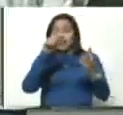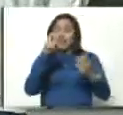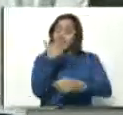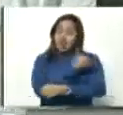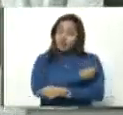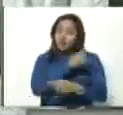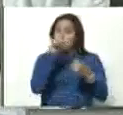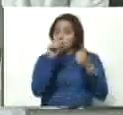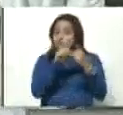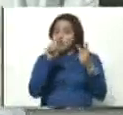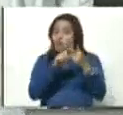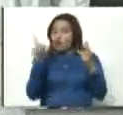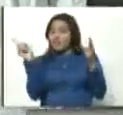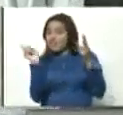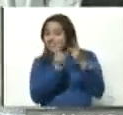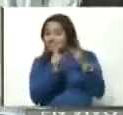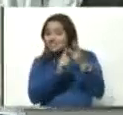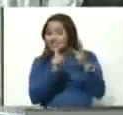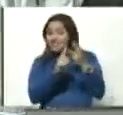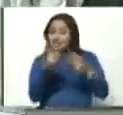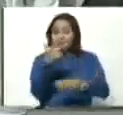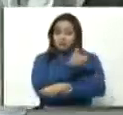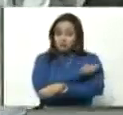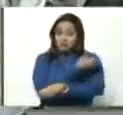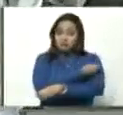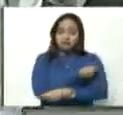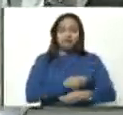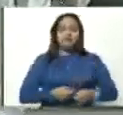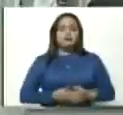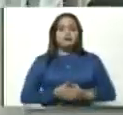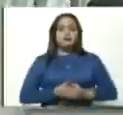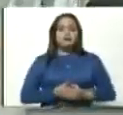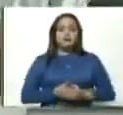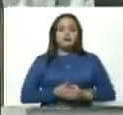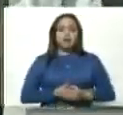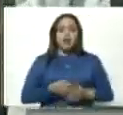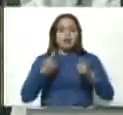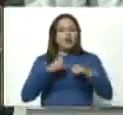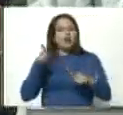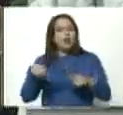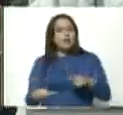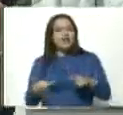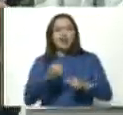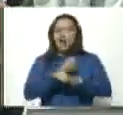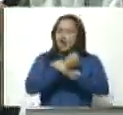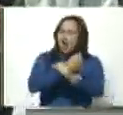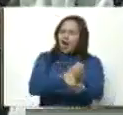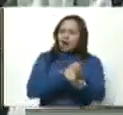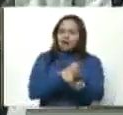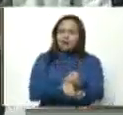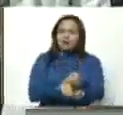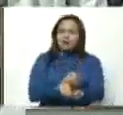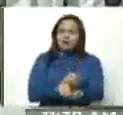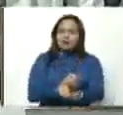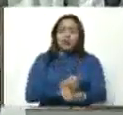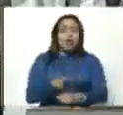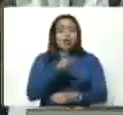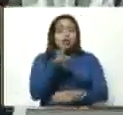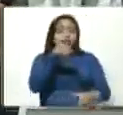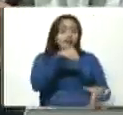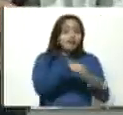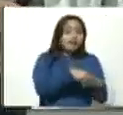el refuerzo, ¿verdad?, de las dosis anteriores, pero además en Insurgencia Amorosa. No caigas en la trampa de